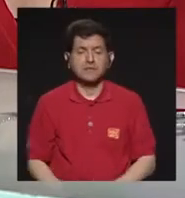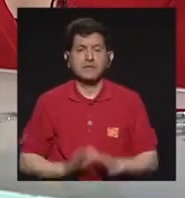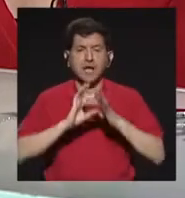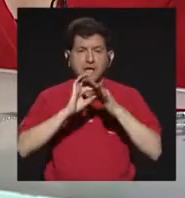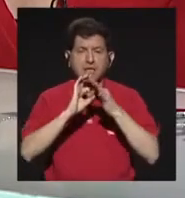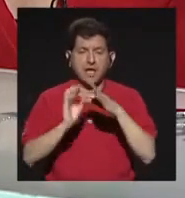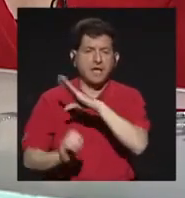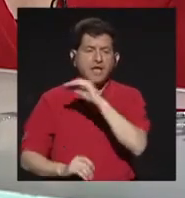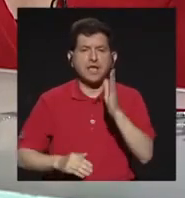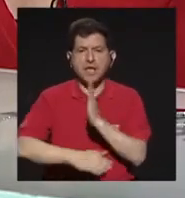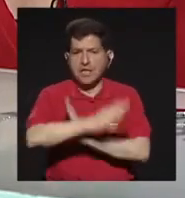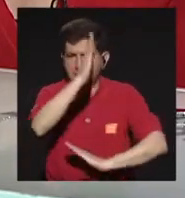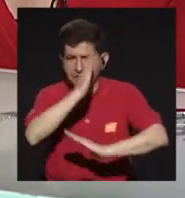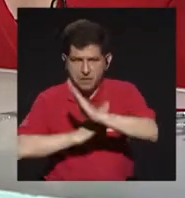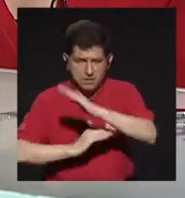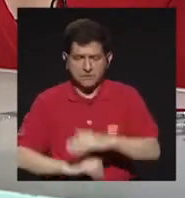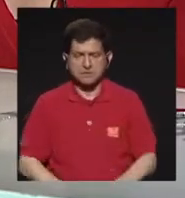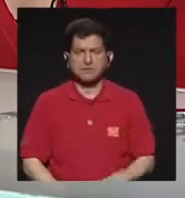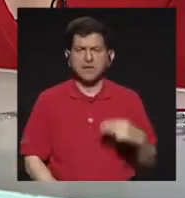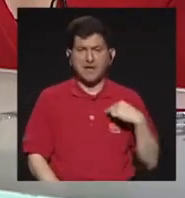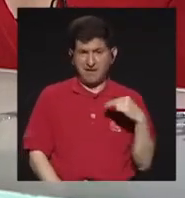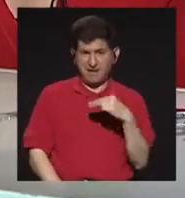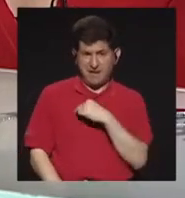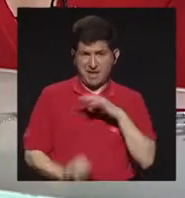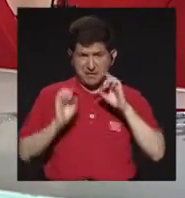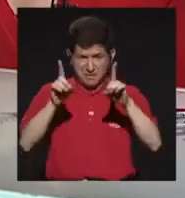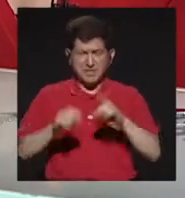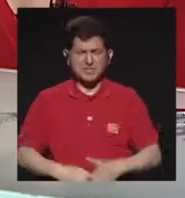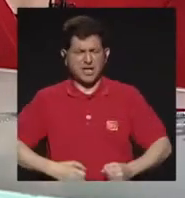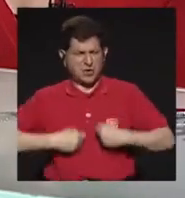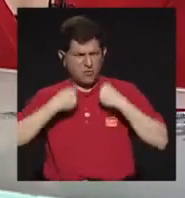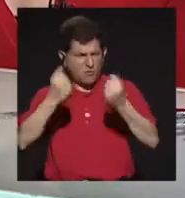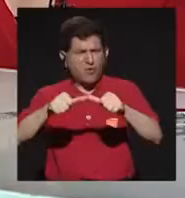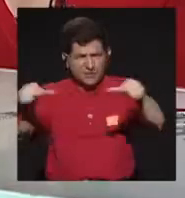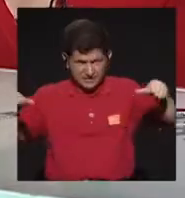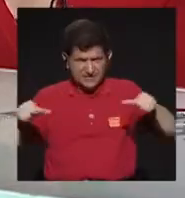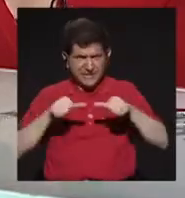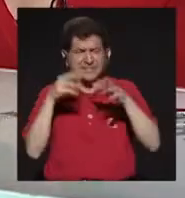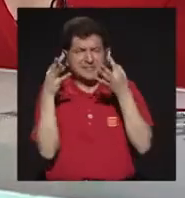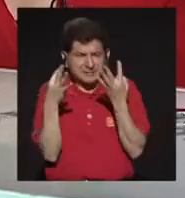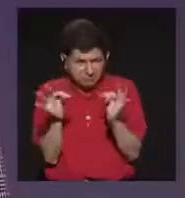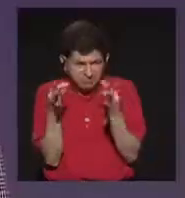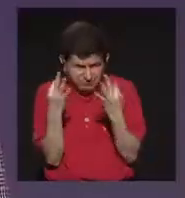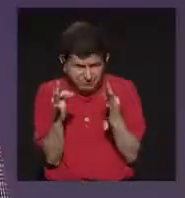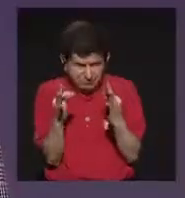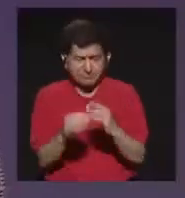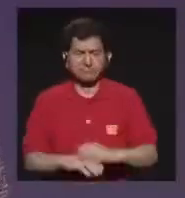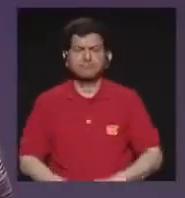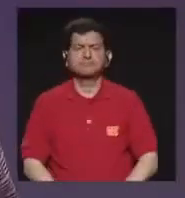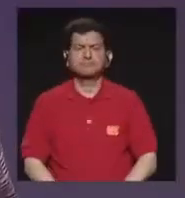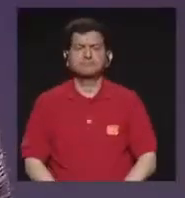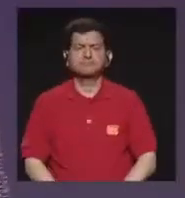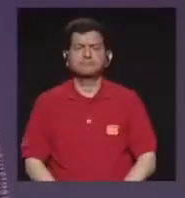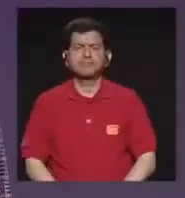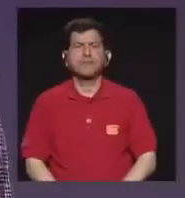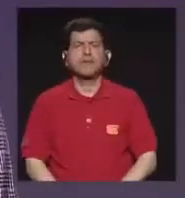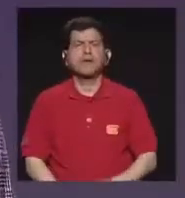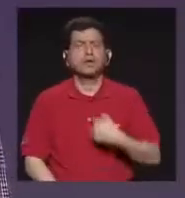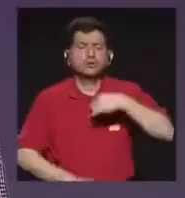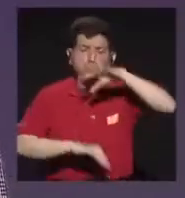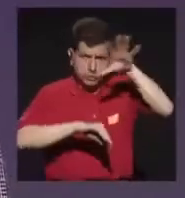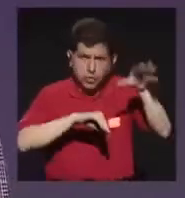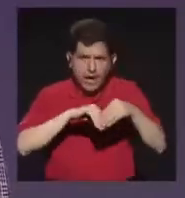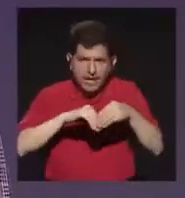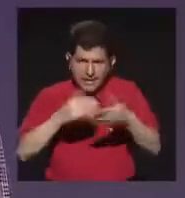sexualidad y discapacidad. En el MEP estamos fortaleciendo esa área, ¿verdad? Se está fortaleciendo. Y yo quería